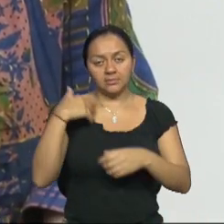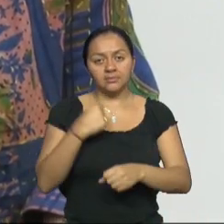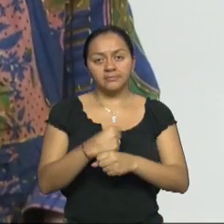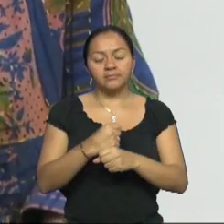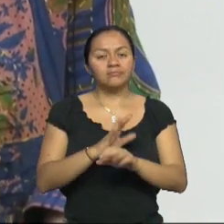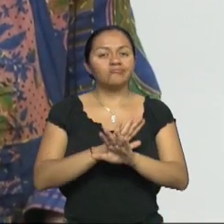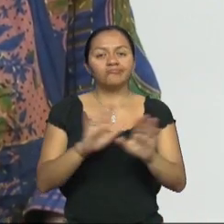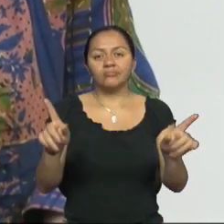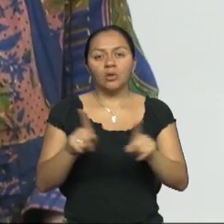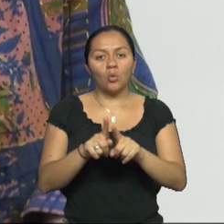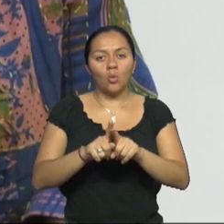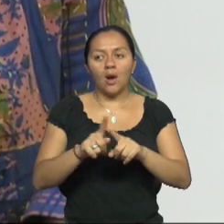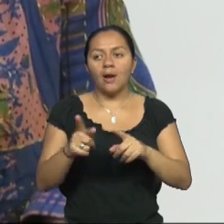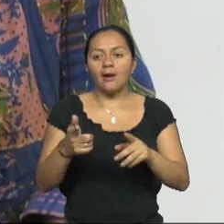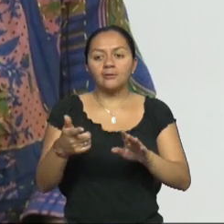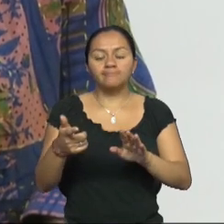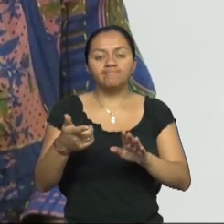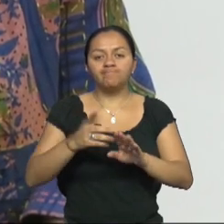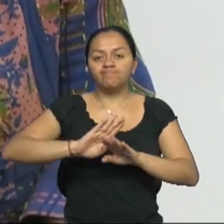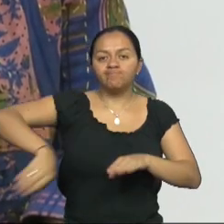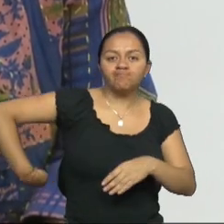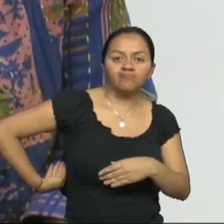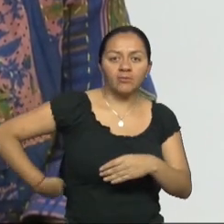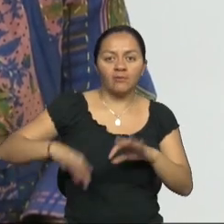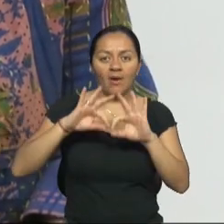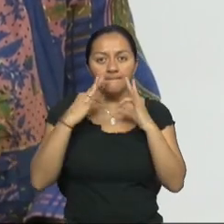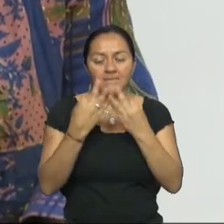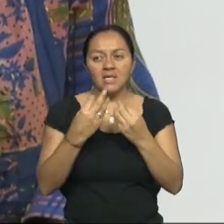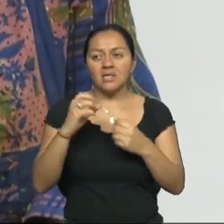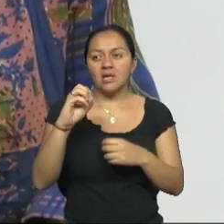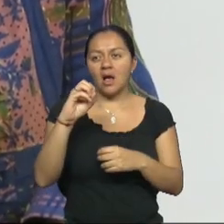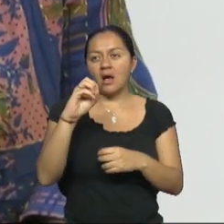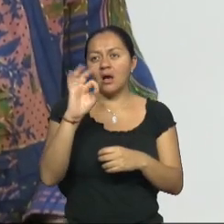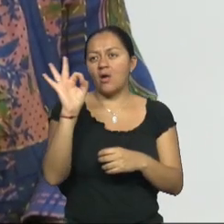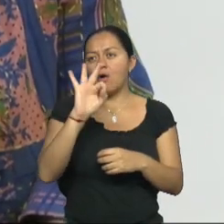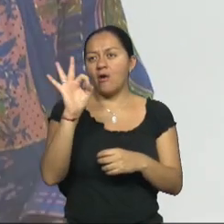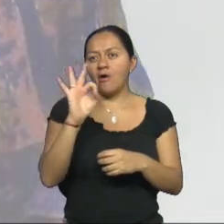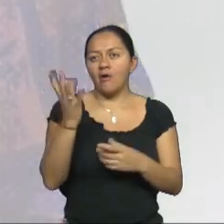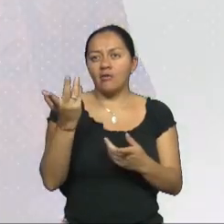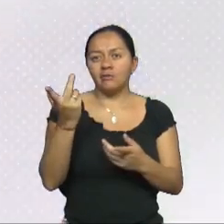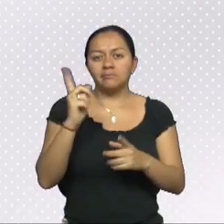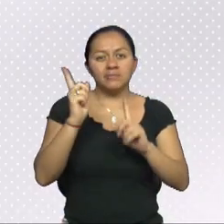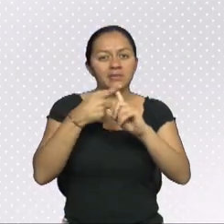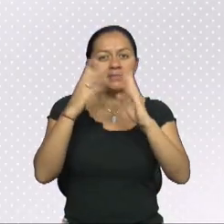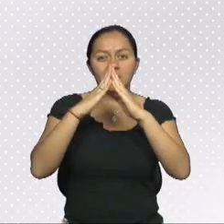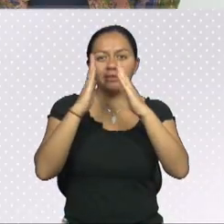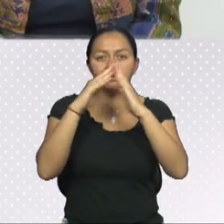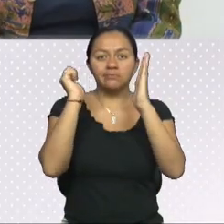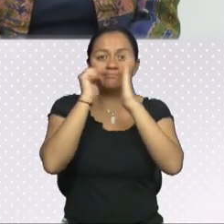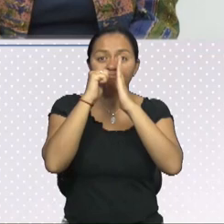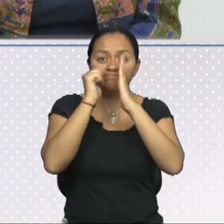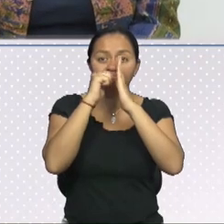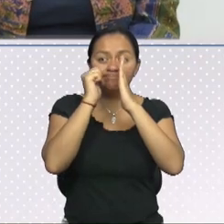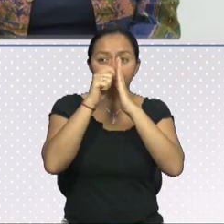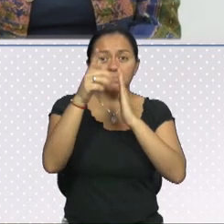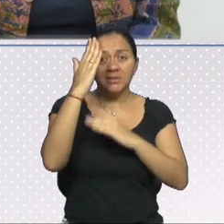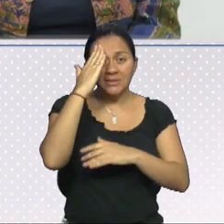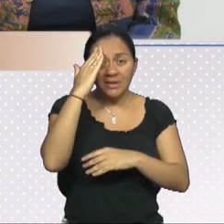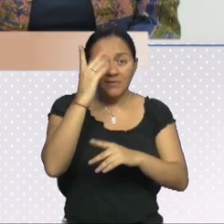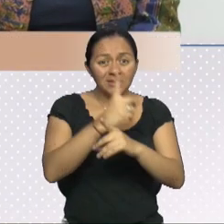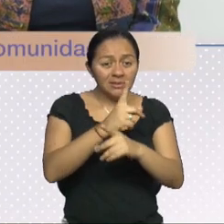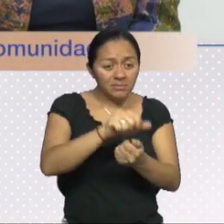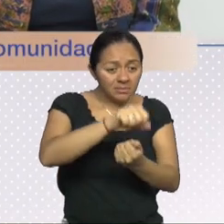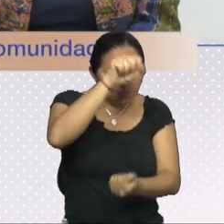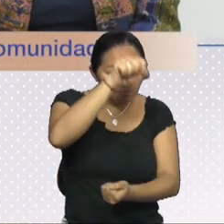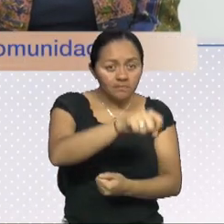bastante escondido, ¿verdad? Nos tocó al inicio de tocar puertas, a buscar las personas con